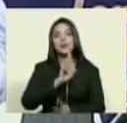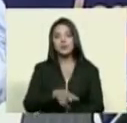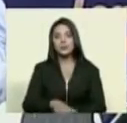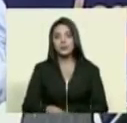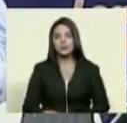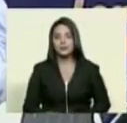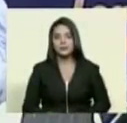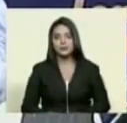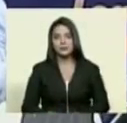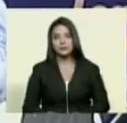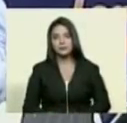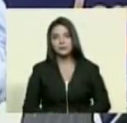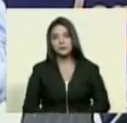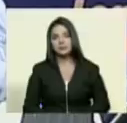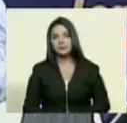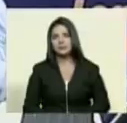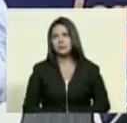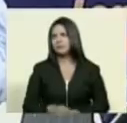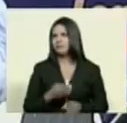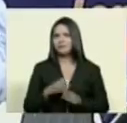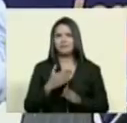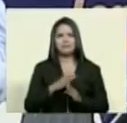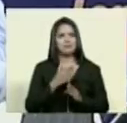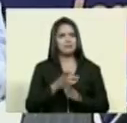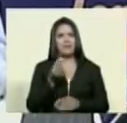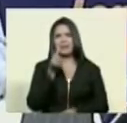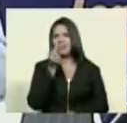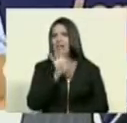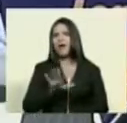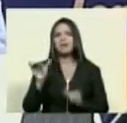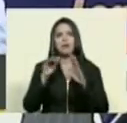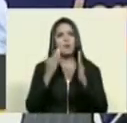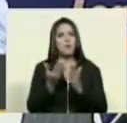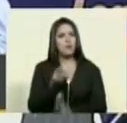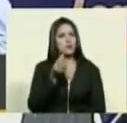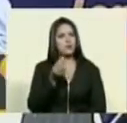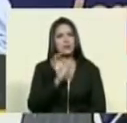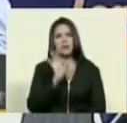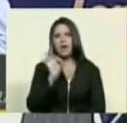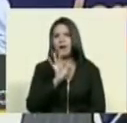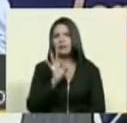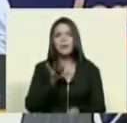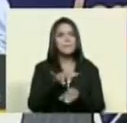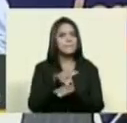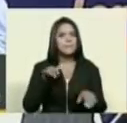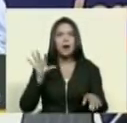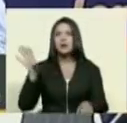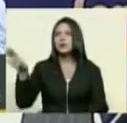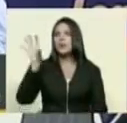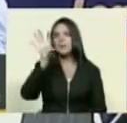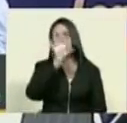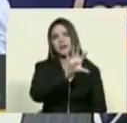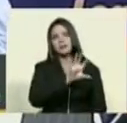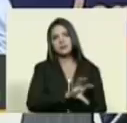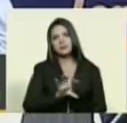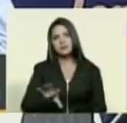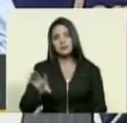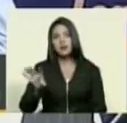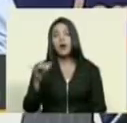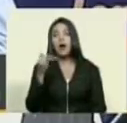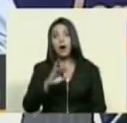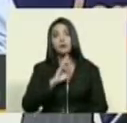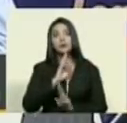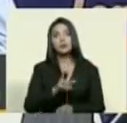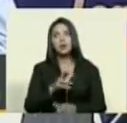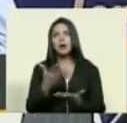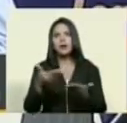resultados. Eso no pasa en ninguna otra parte del mundo. En la mayor parte de los países, cuando se da un resultado,